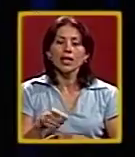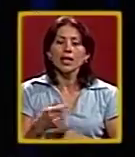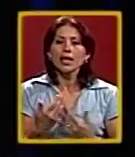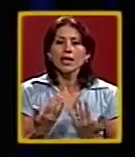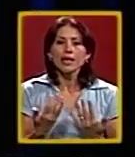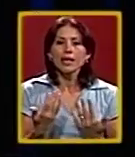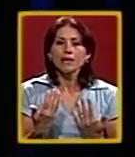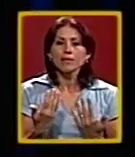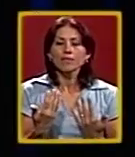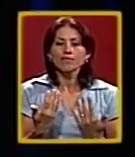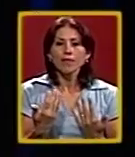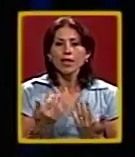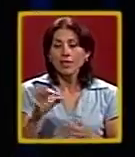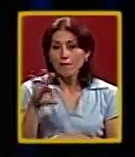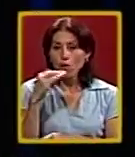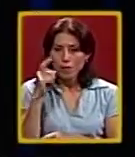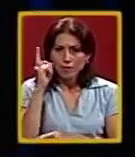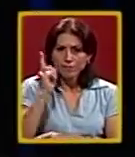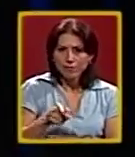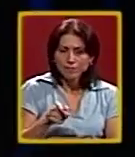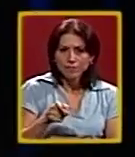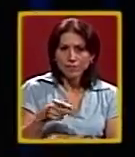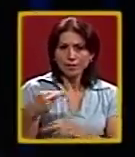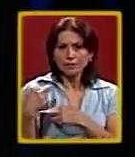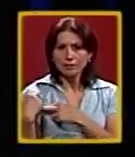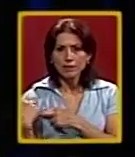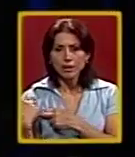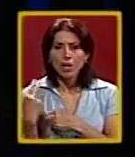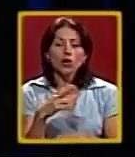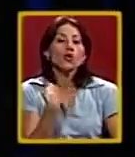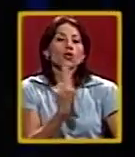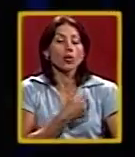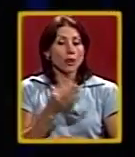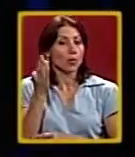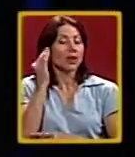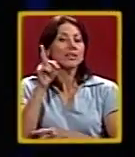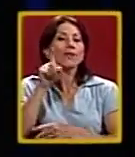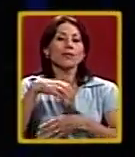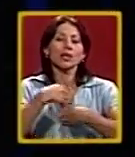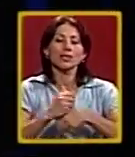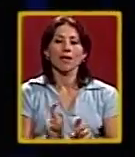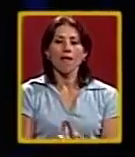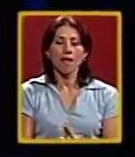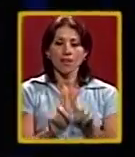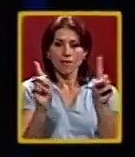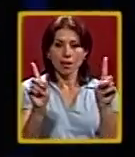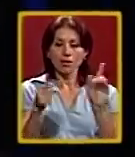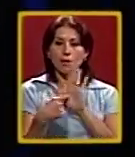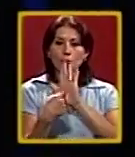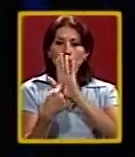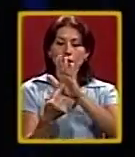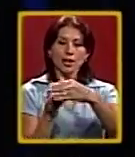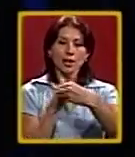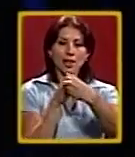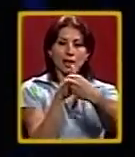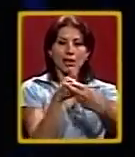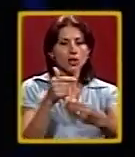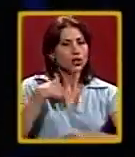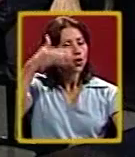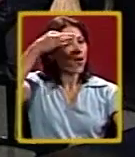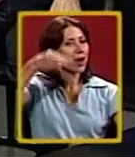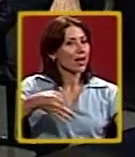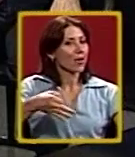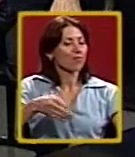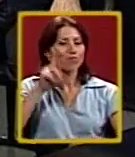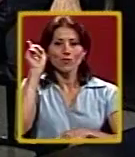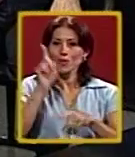que obligatoriamente tenemos que marcar ese liderazgo y esa diferencia. Yo creo que no se vale repetir